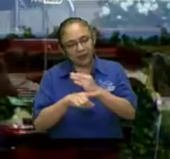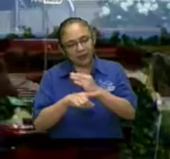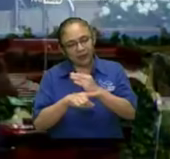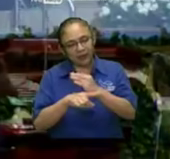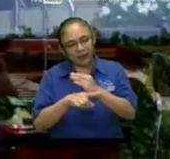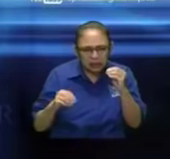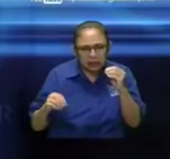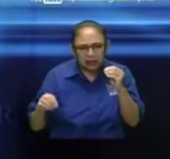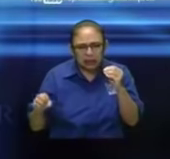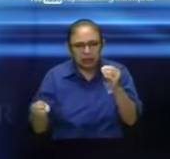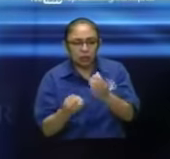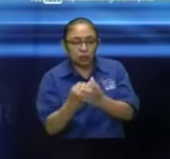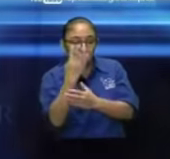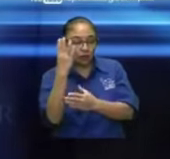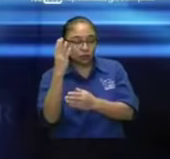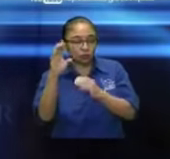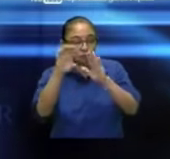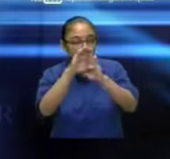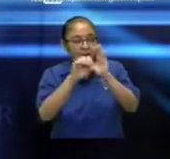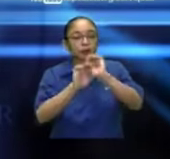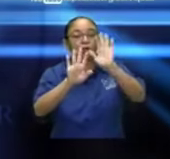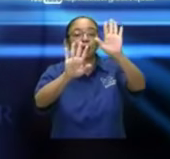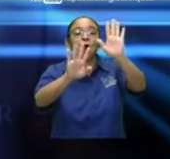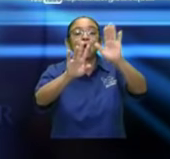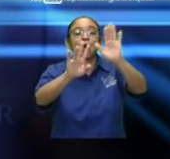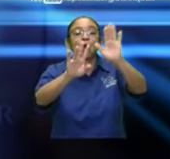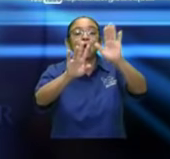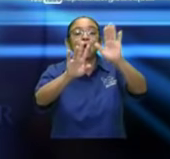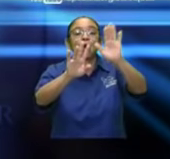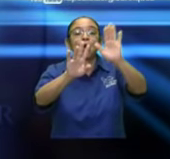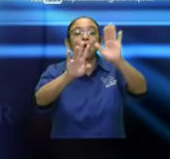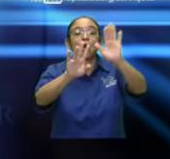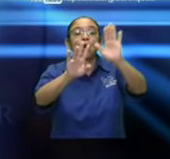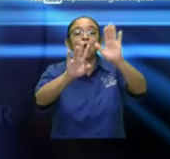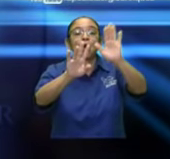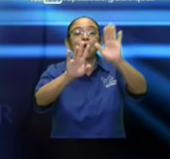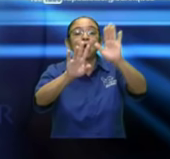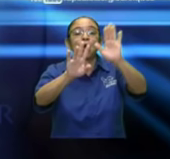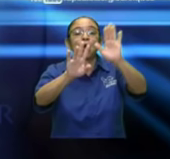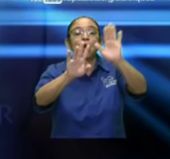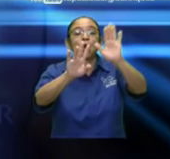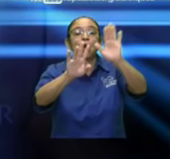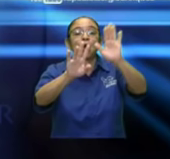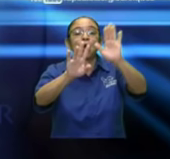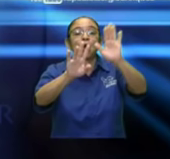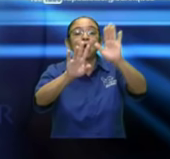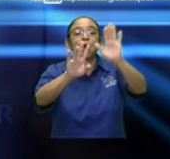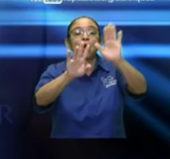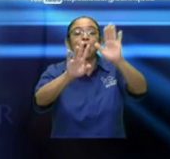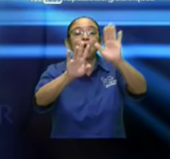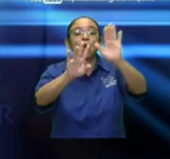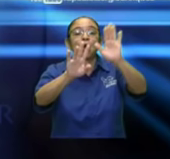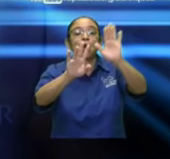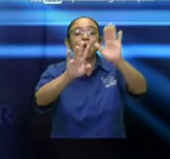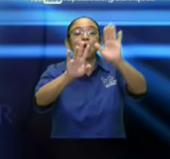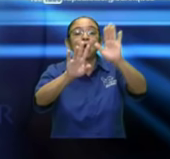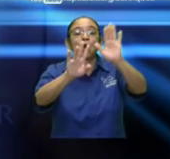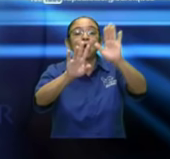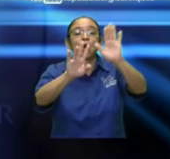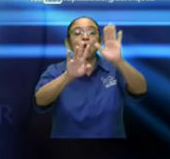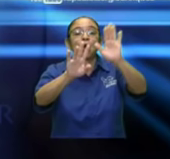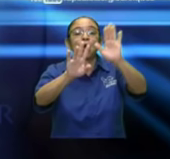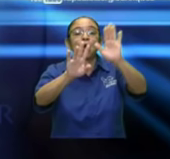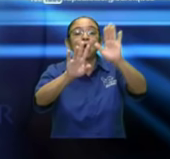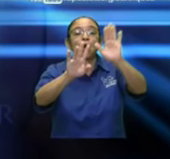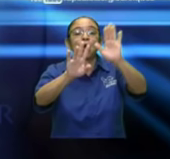4 al 5 dice que, mire cómo actúa el enemigo. Ya vio que el renuevo se iba a ir,